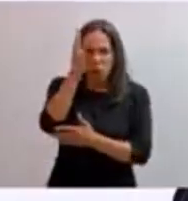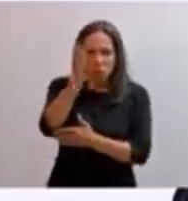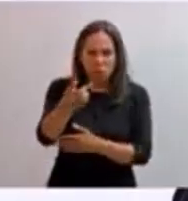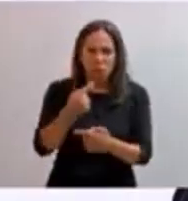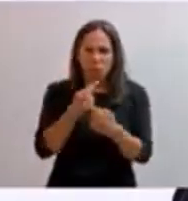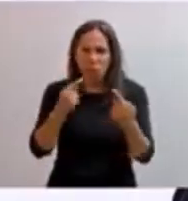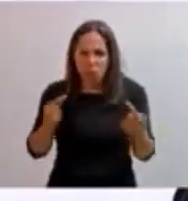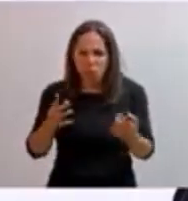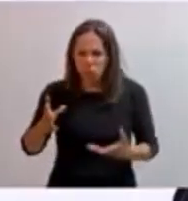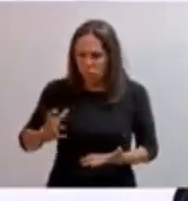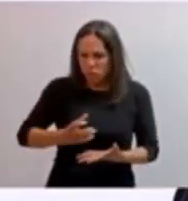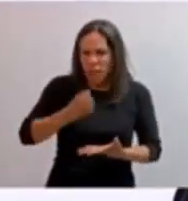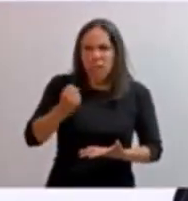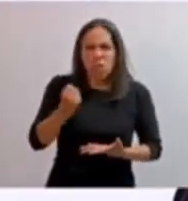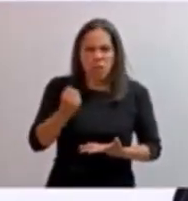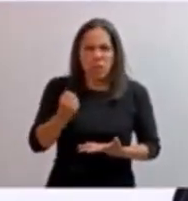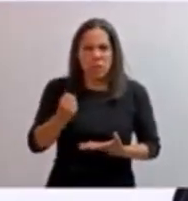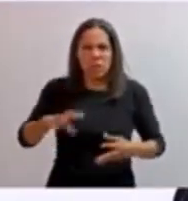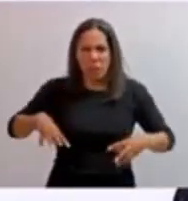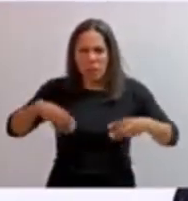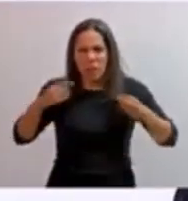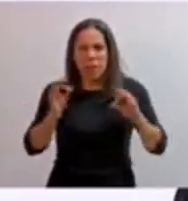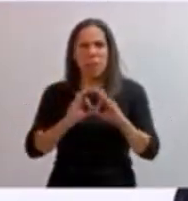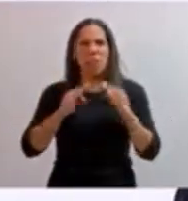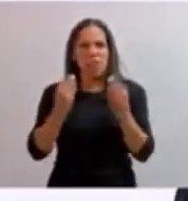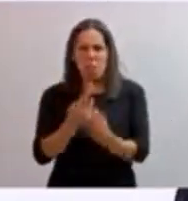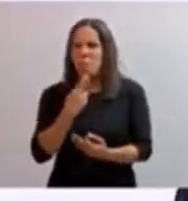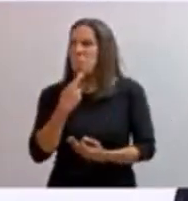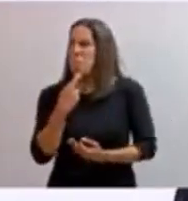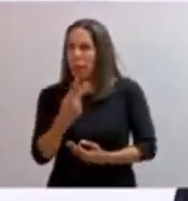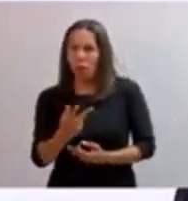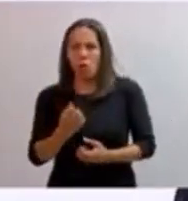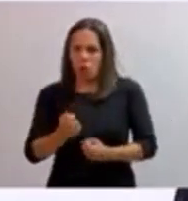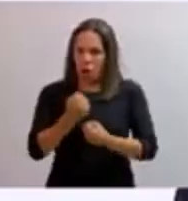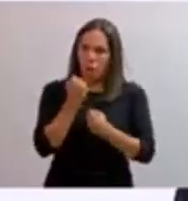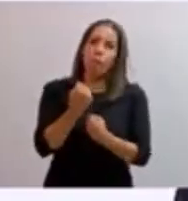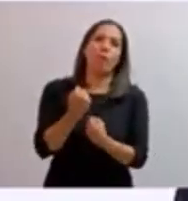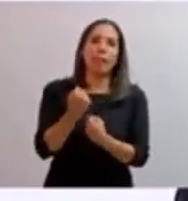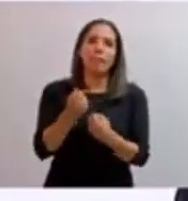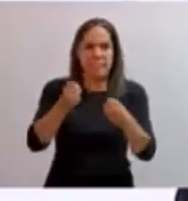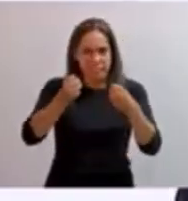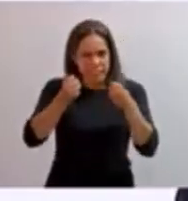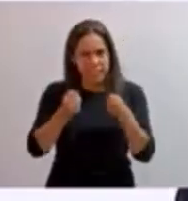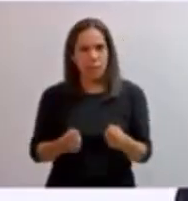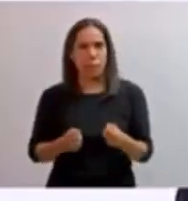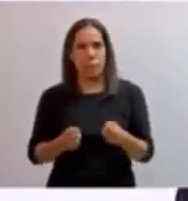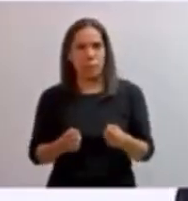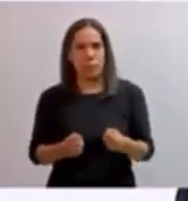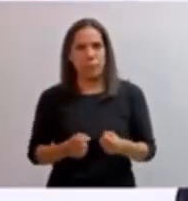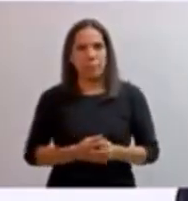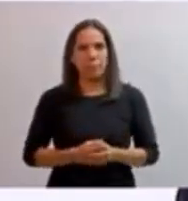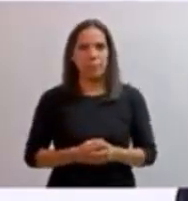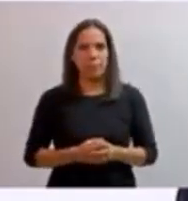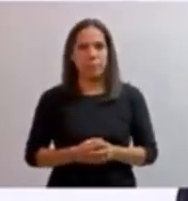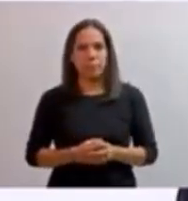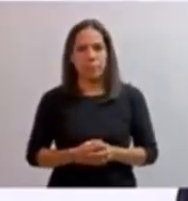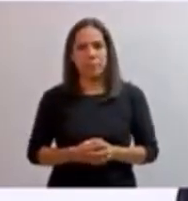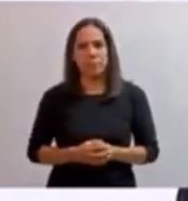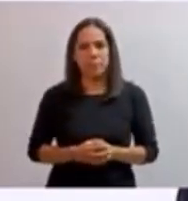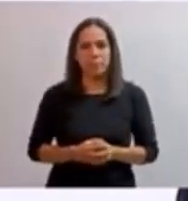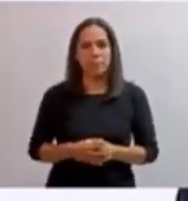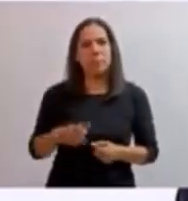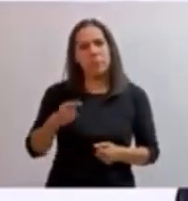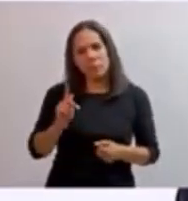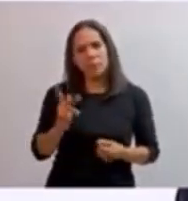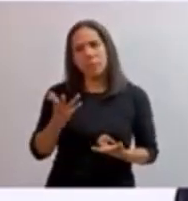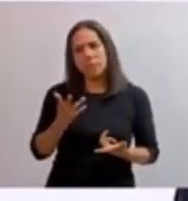mejor. Entonces, pero el gran obstáculo que tenemos es bueno, finalmente la estructura